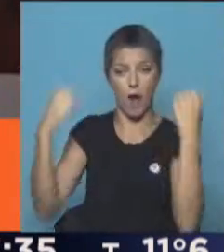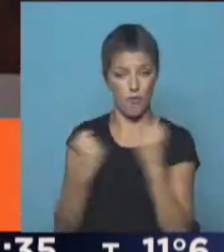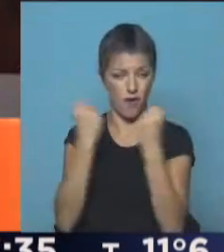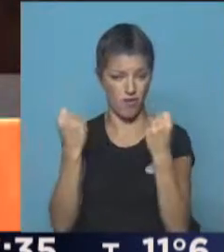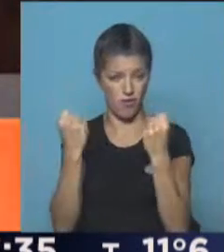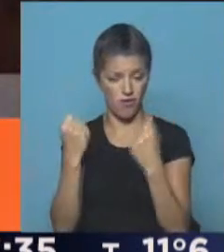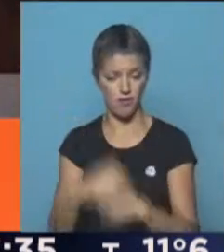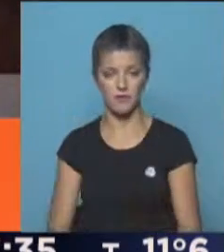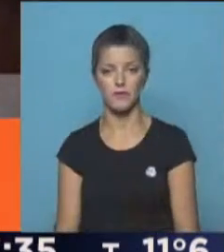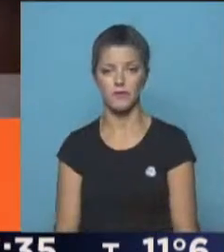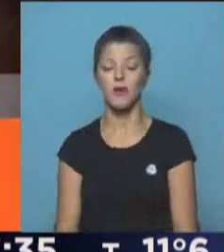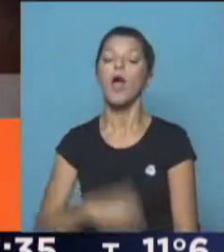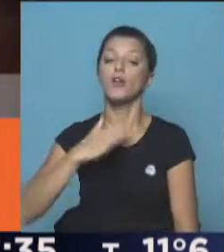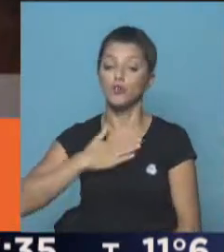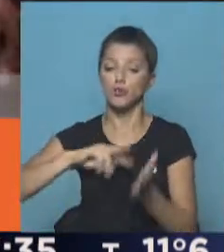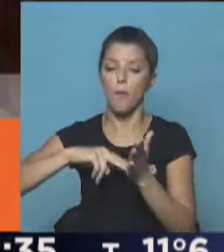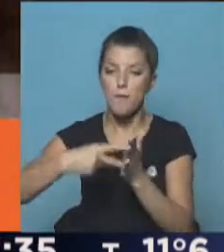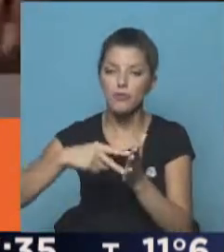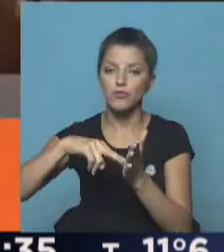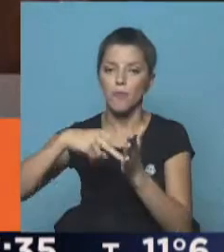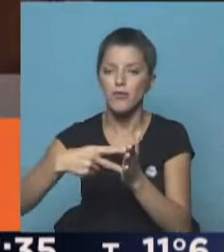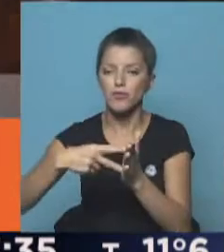Estamos dando pasos en firme para